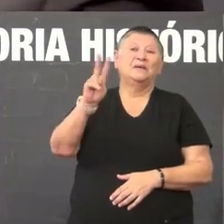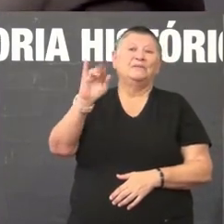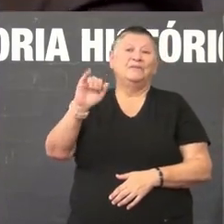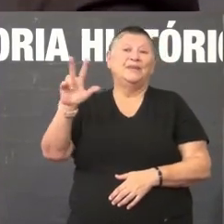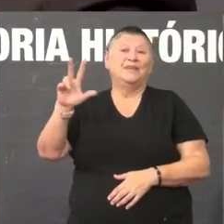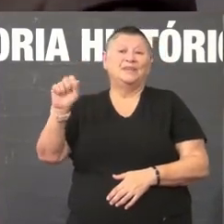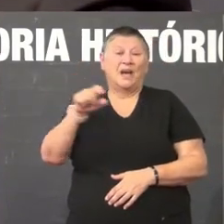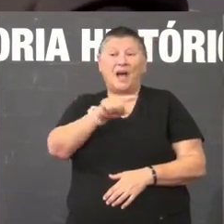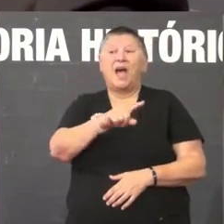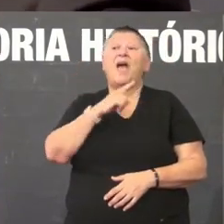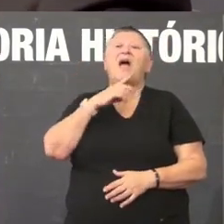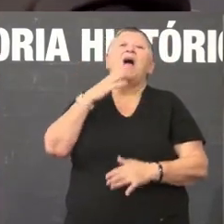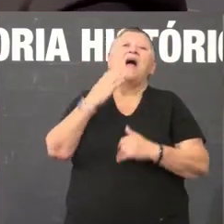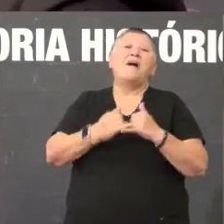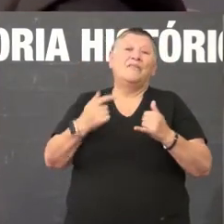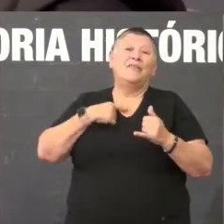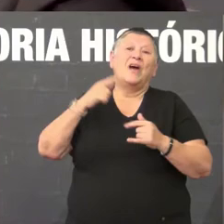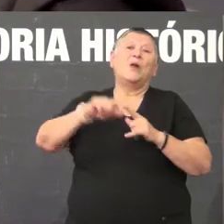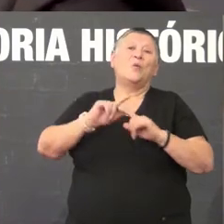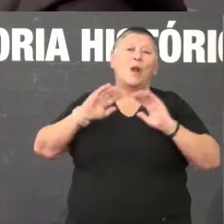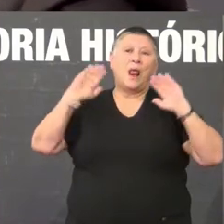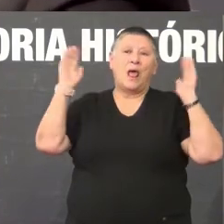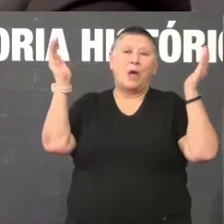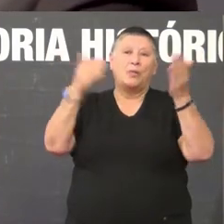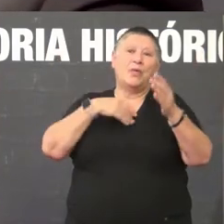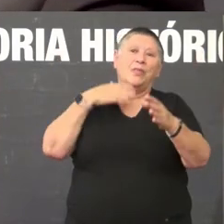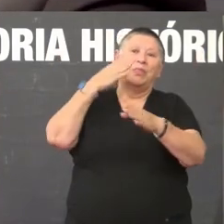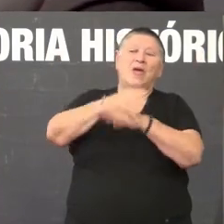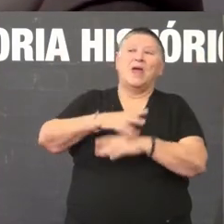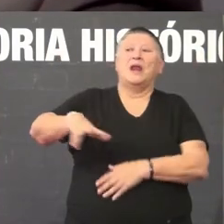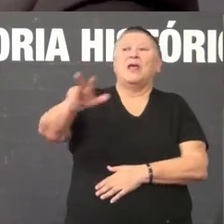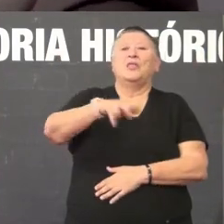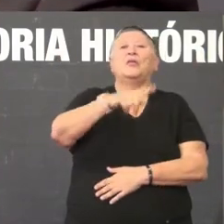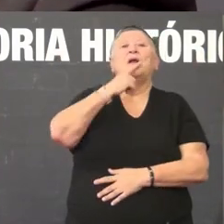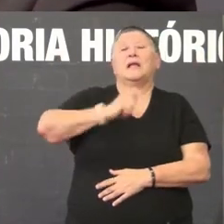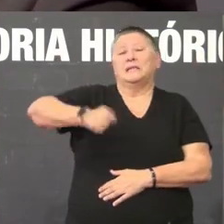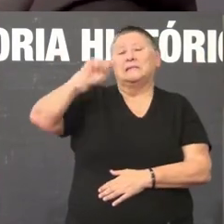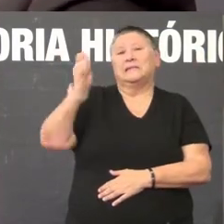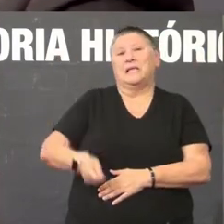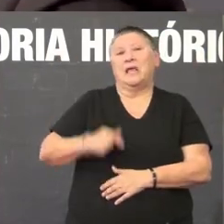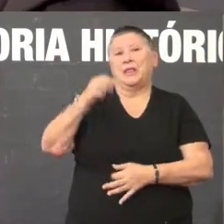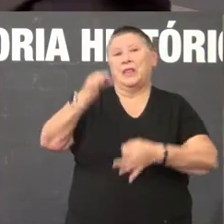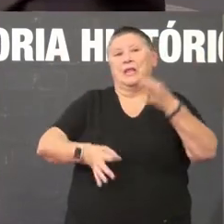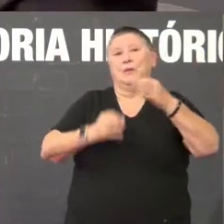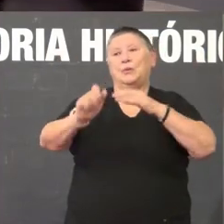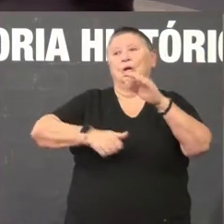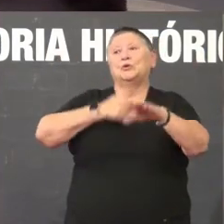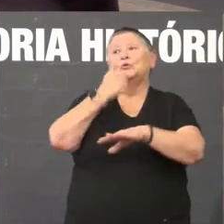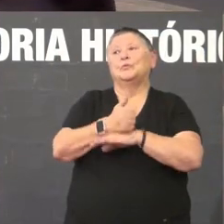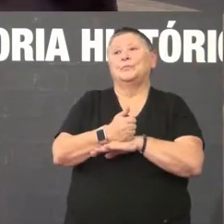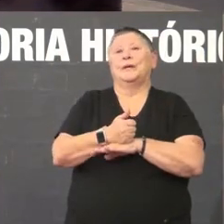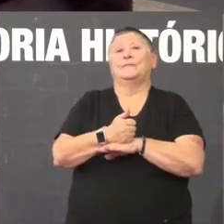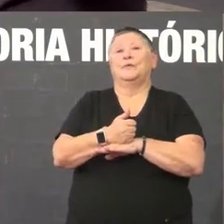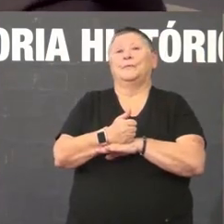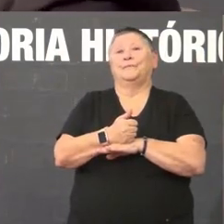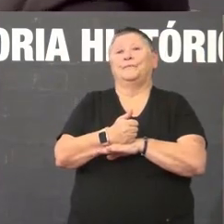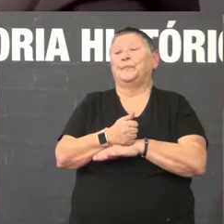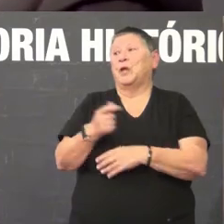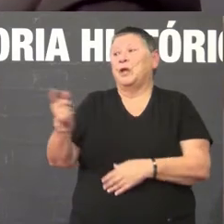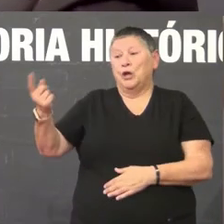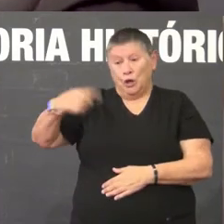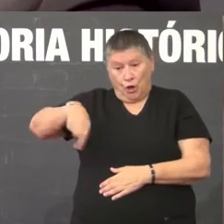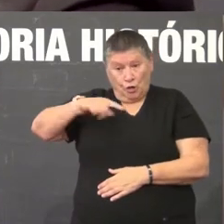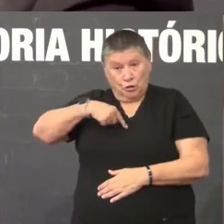menos que la Audiencia Nacional, ratificada después por una sentencia del Tribunal Supremo. Nosotros no podemos estar